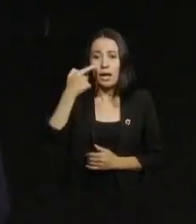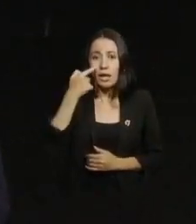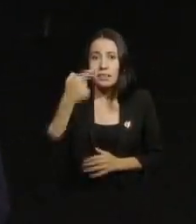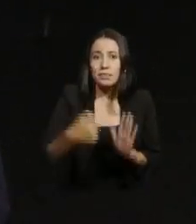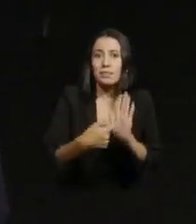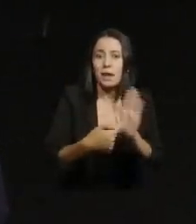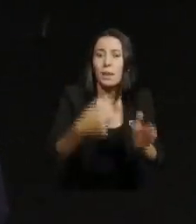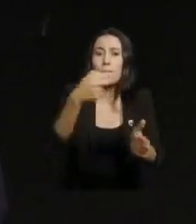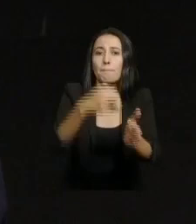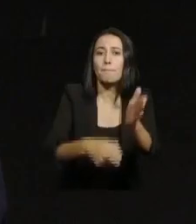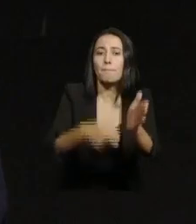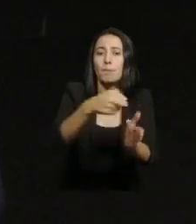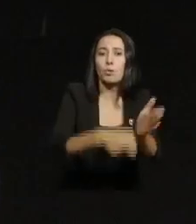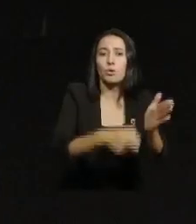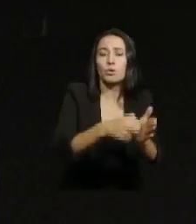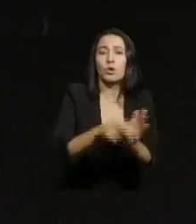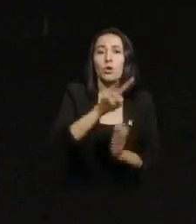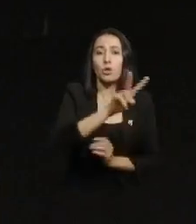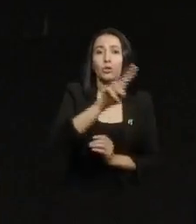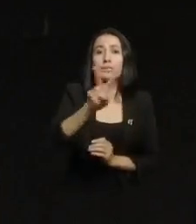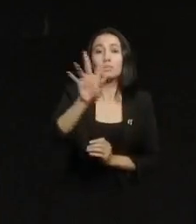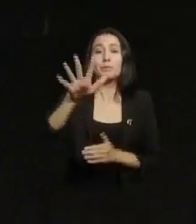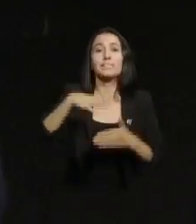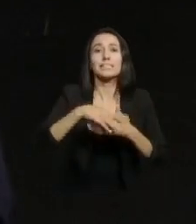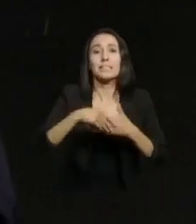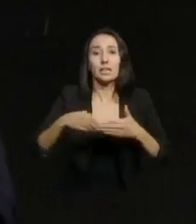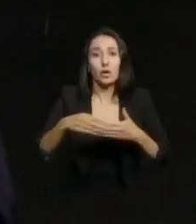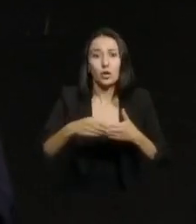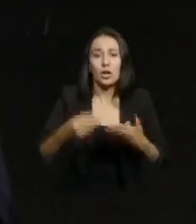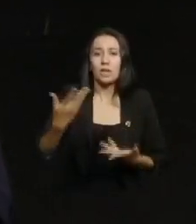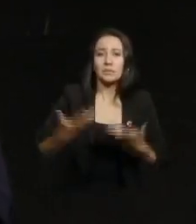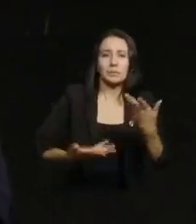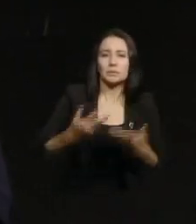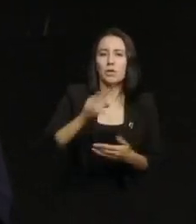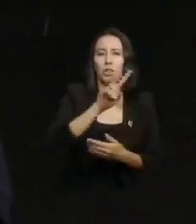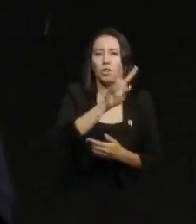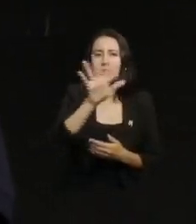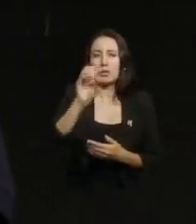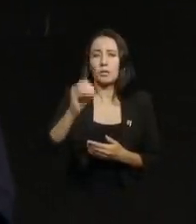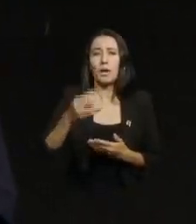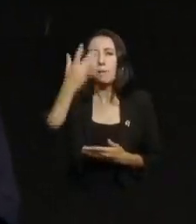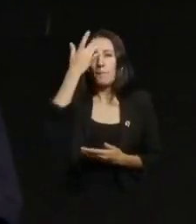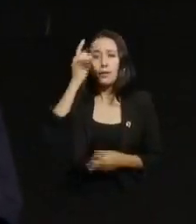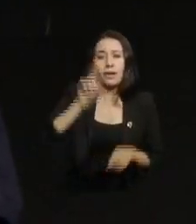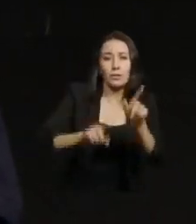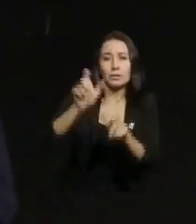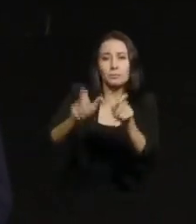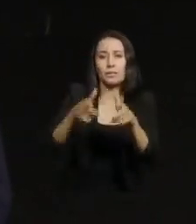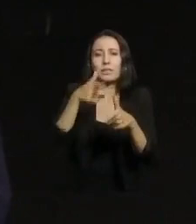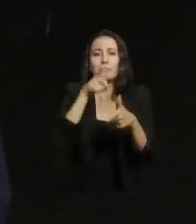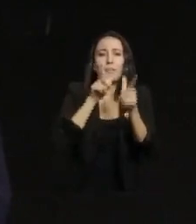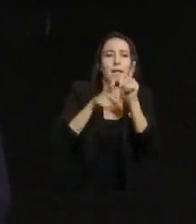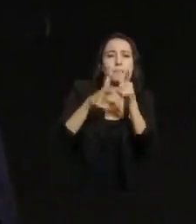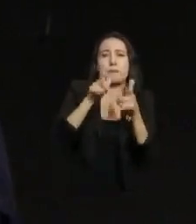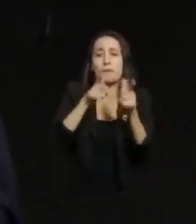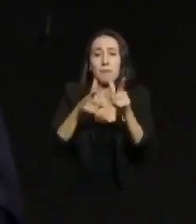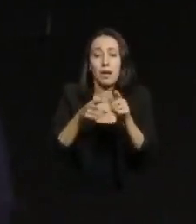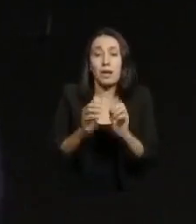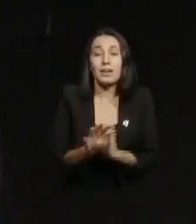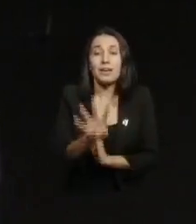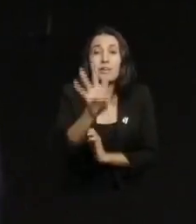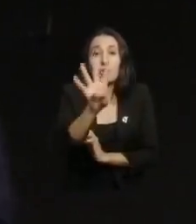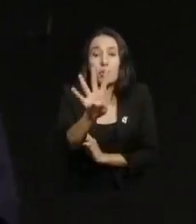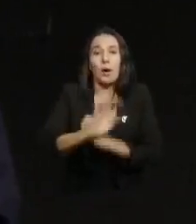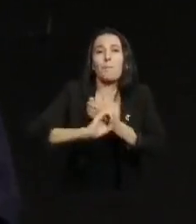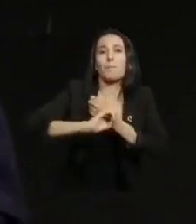son multas por $225, 250 por infringir la ley seca y 4 por quien